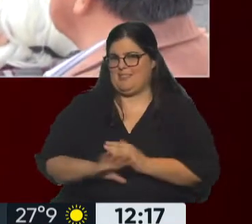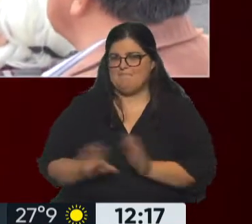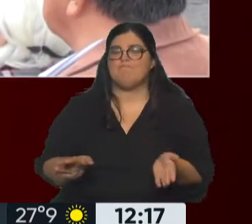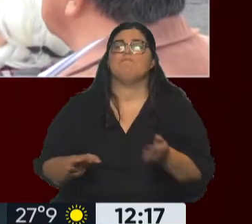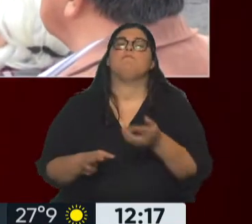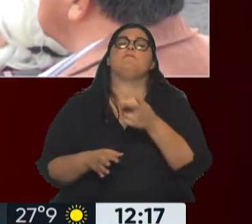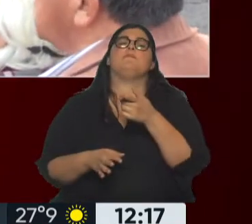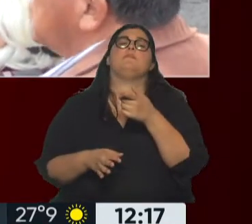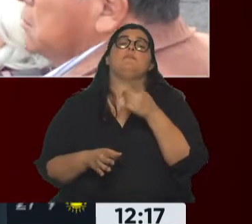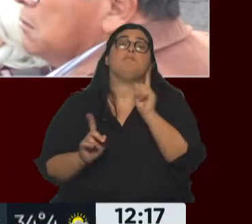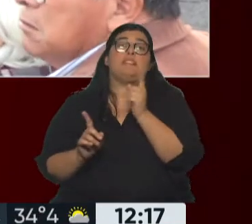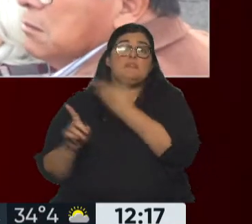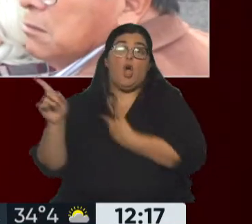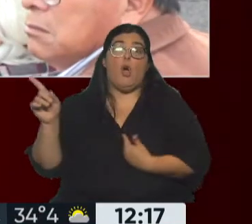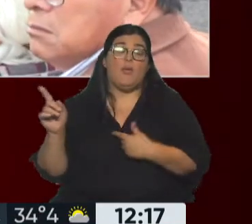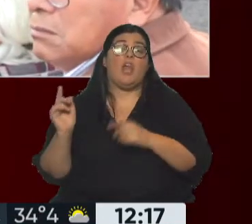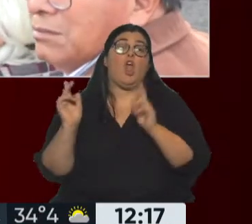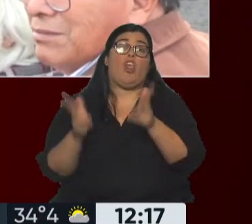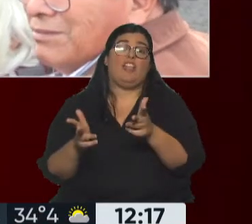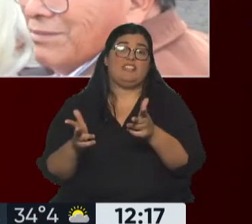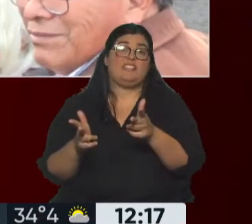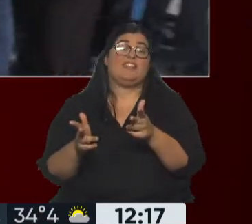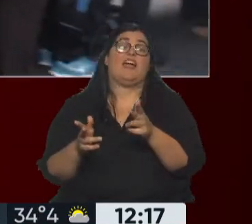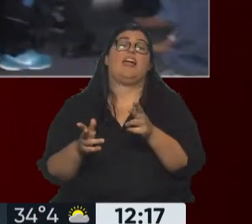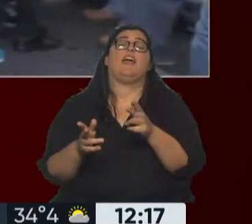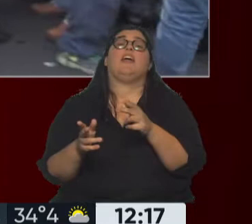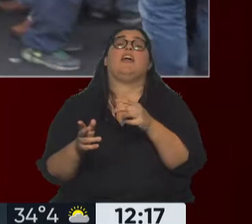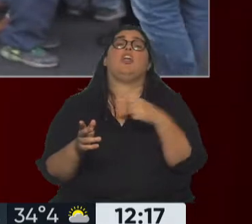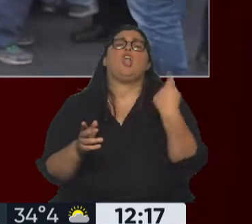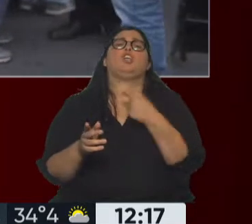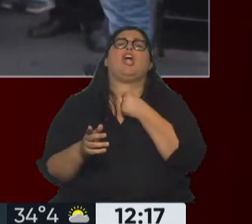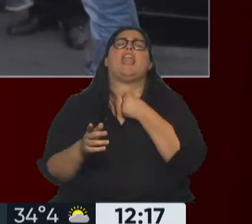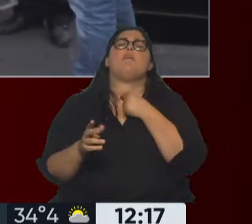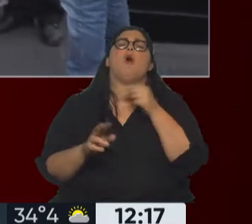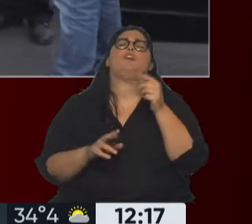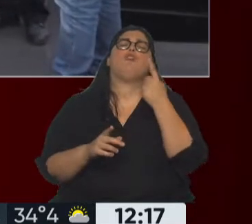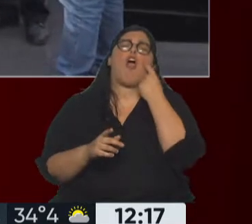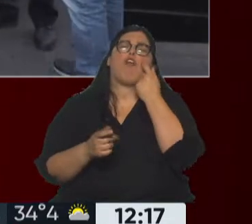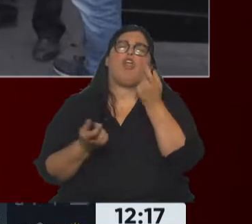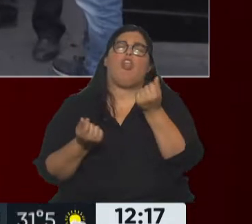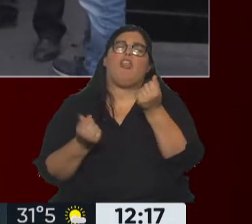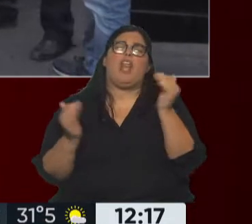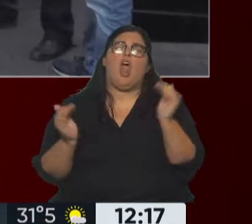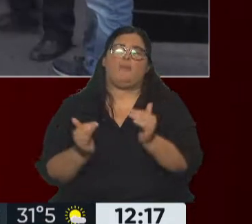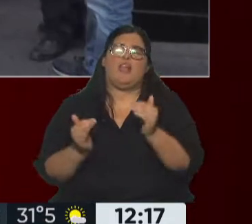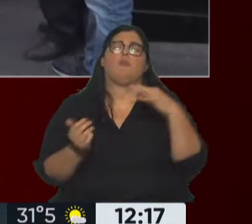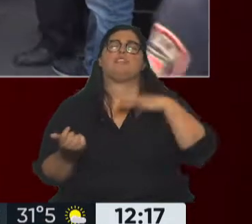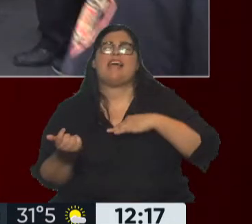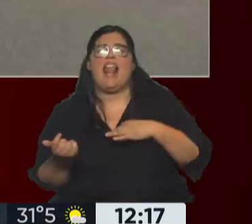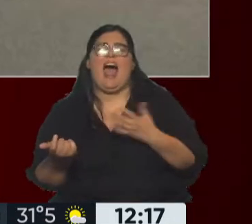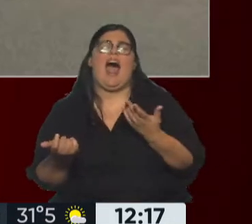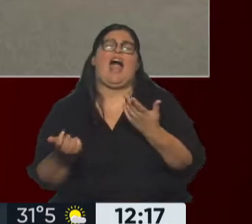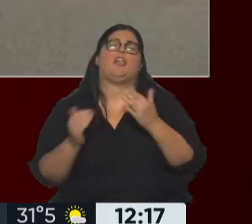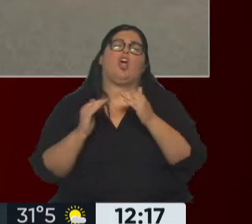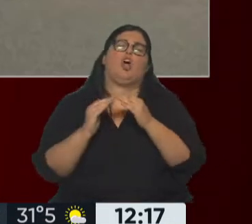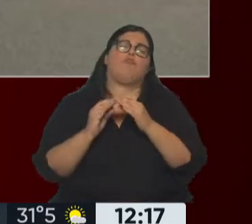lado, el mismo gobierno que dice lo que nosotros queremos llevar adelante es austeridad, ¿no? Ahí hacía un poco referencia al tema de los salarios, austeridad